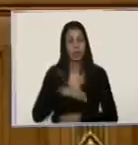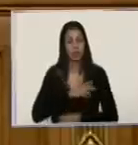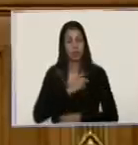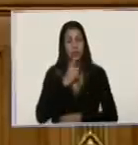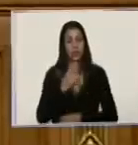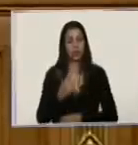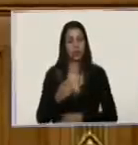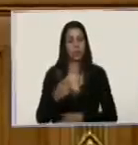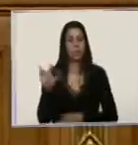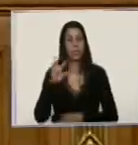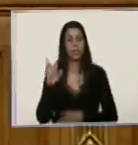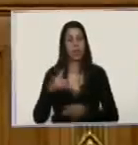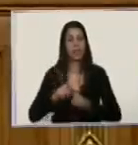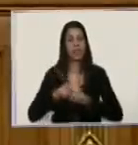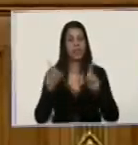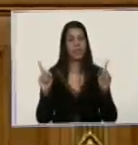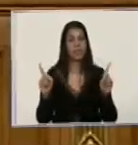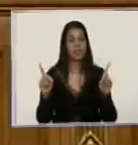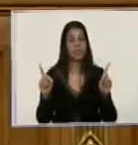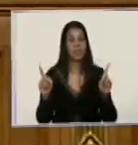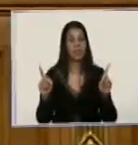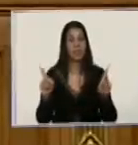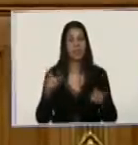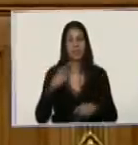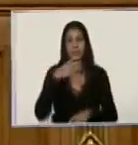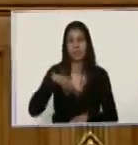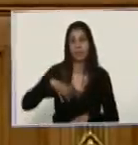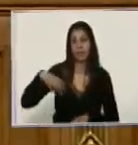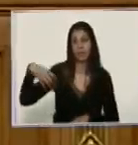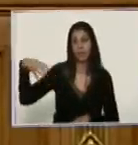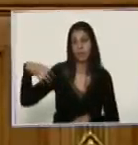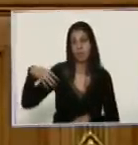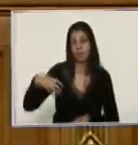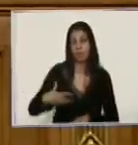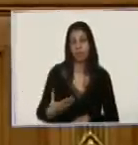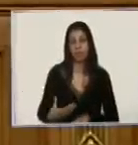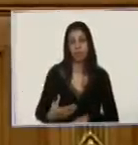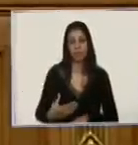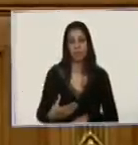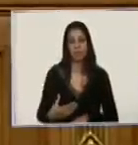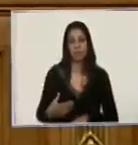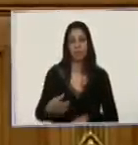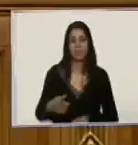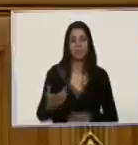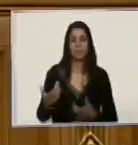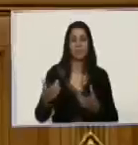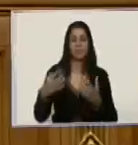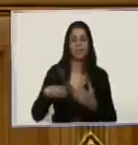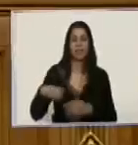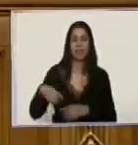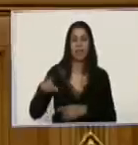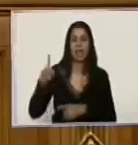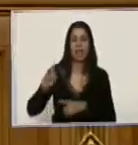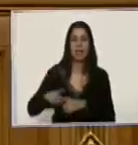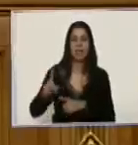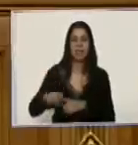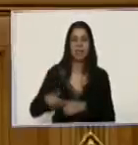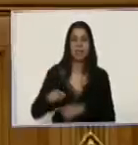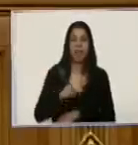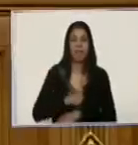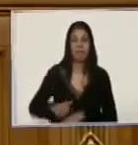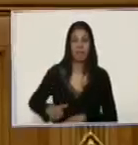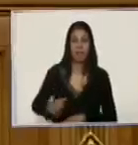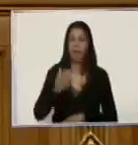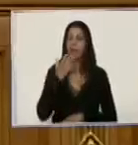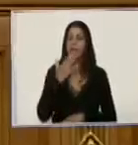nos distingue de la burguesía parasitaria, que, por cierto, cuando eliminaron a la